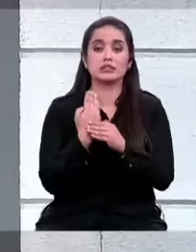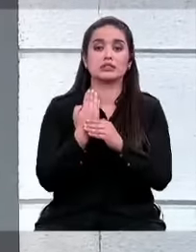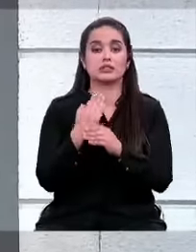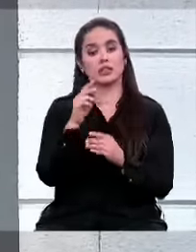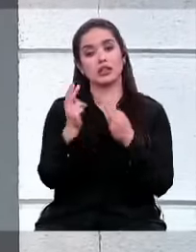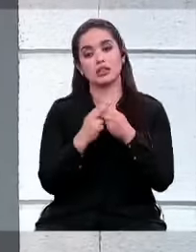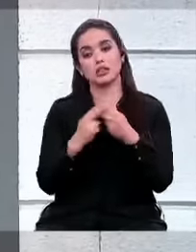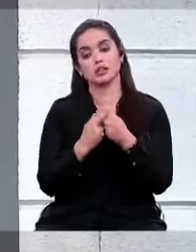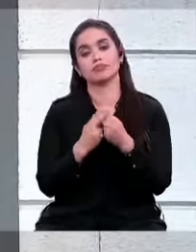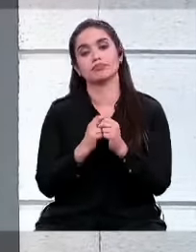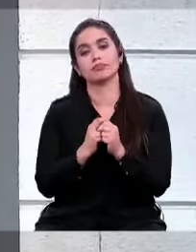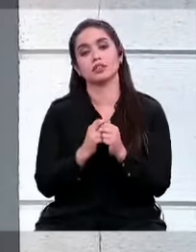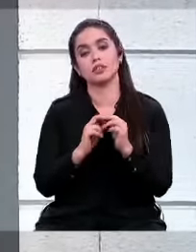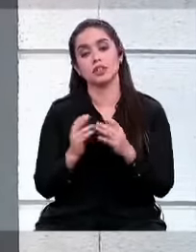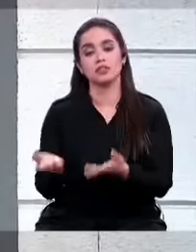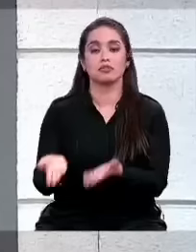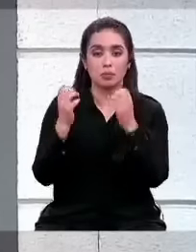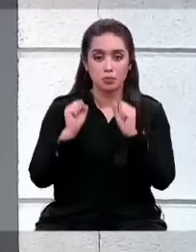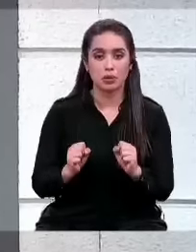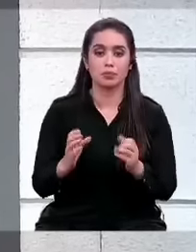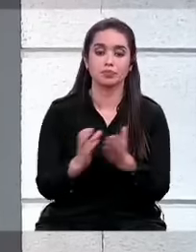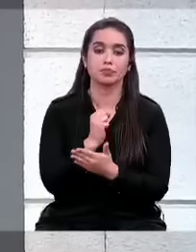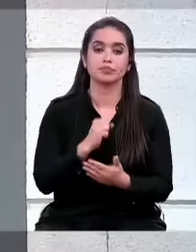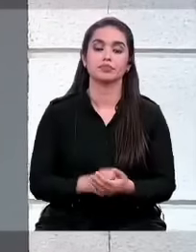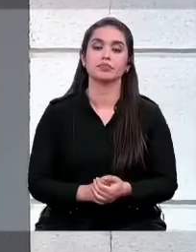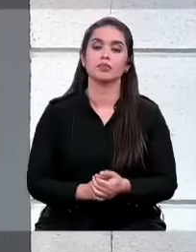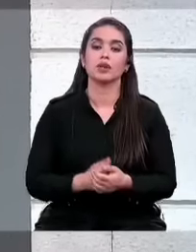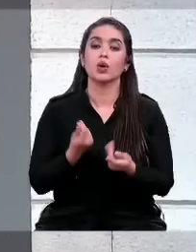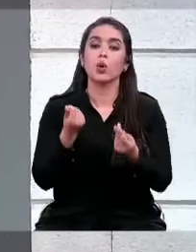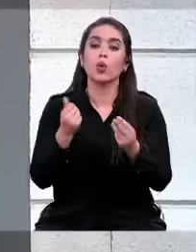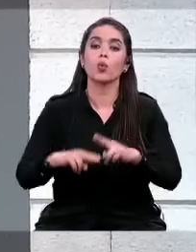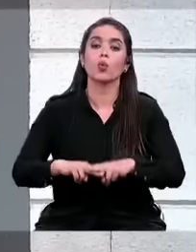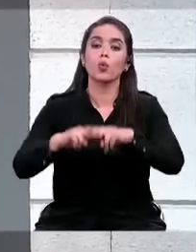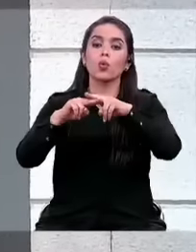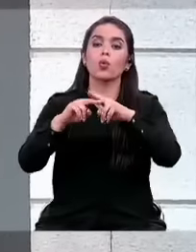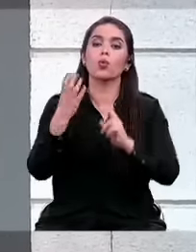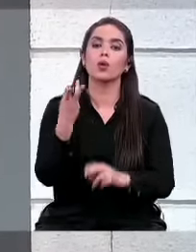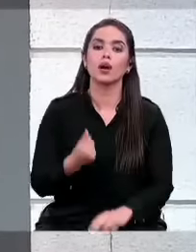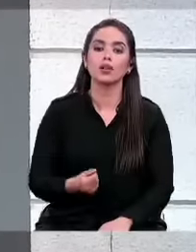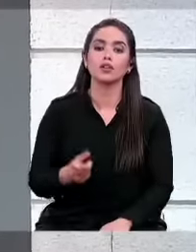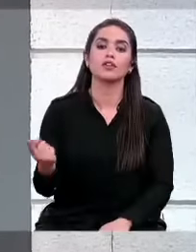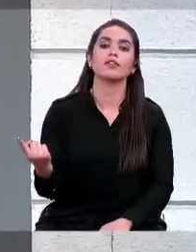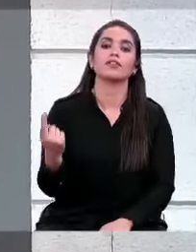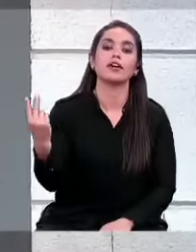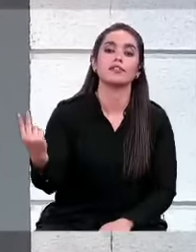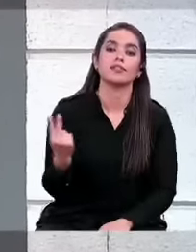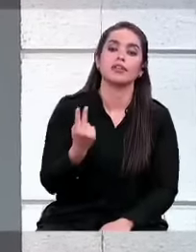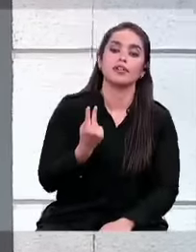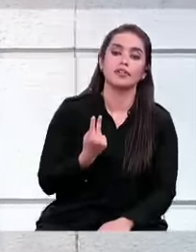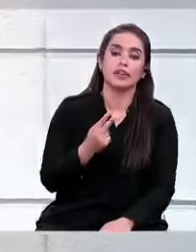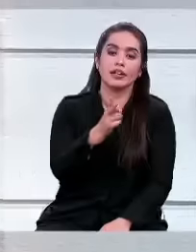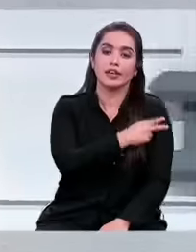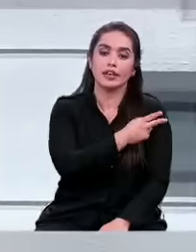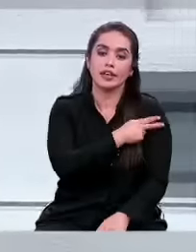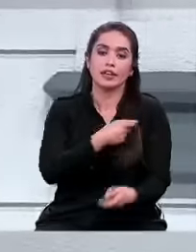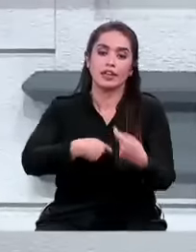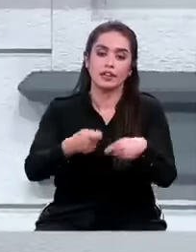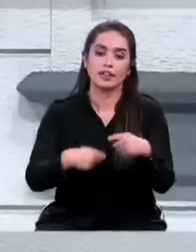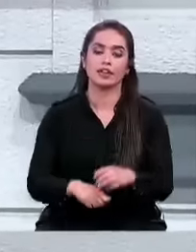puede. Muy bien, ¿cuánto es el monto? Lo va a decir la gerenta de venta y la gerenta... ¿Qué pasa, la gerente de